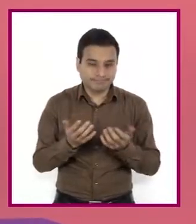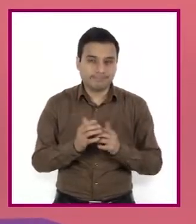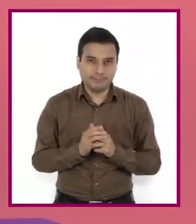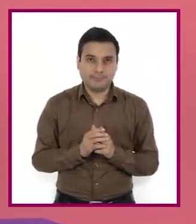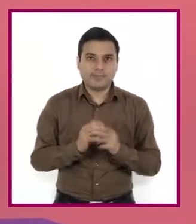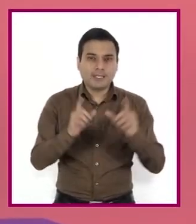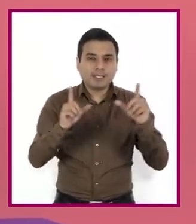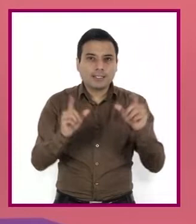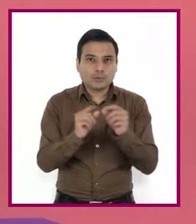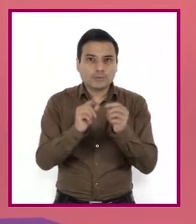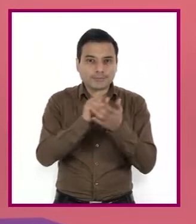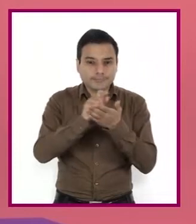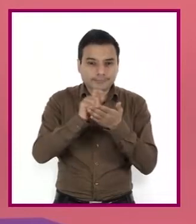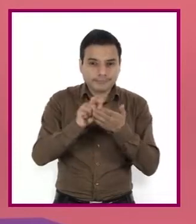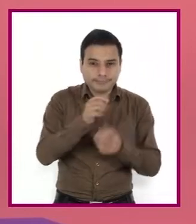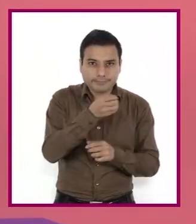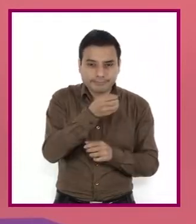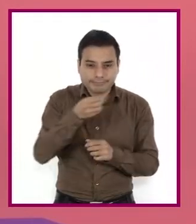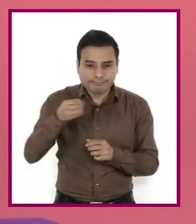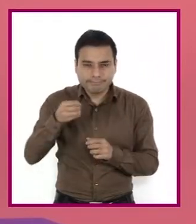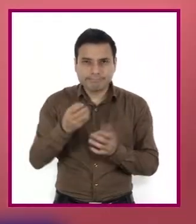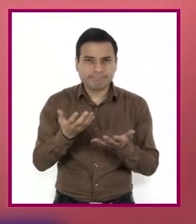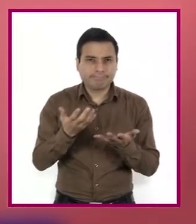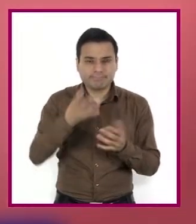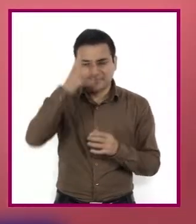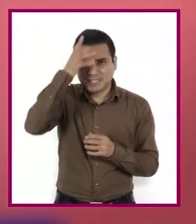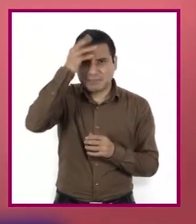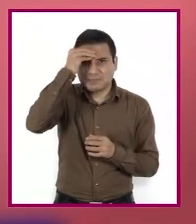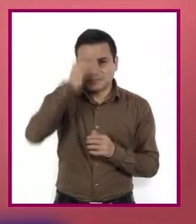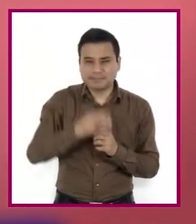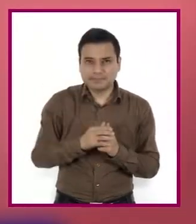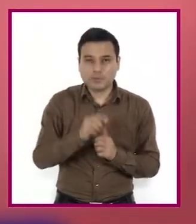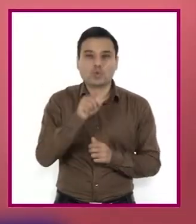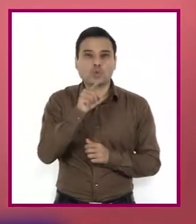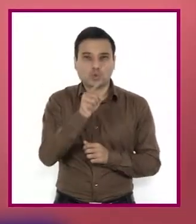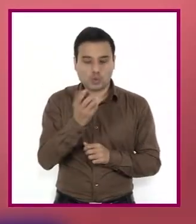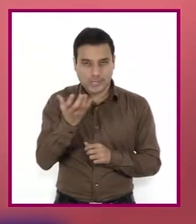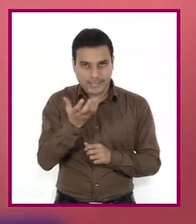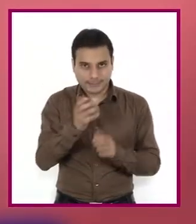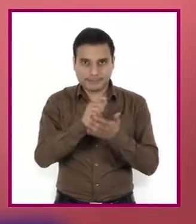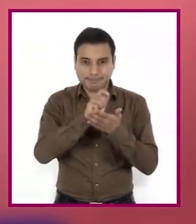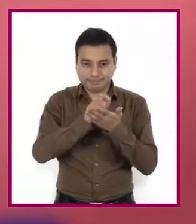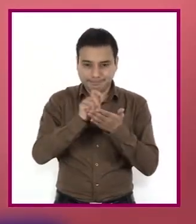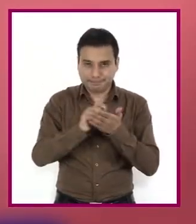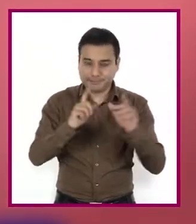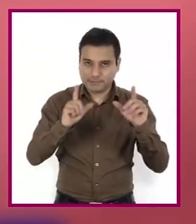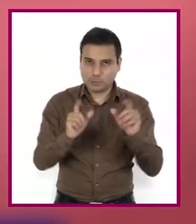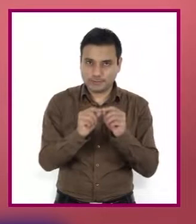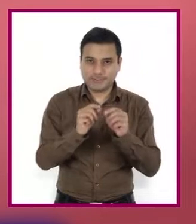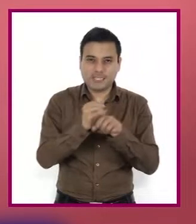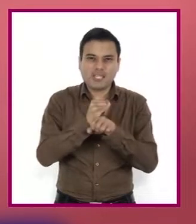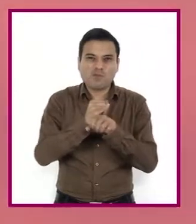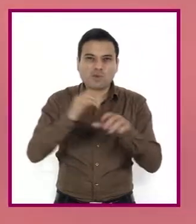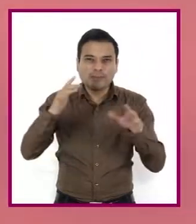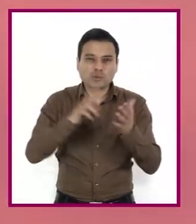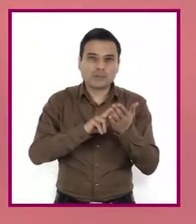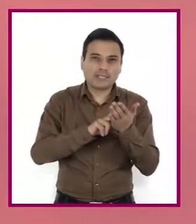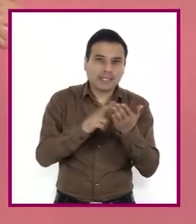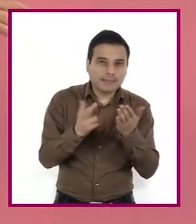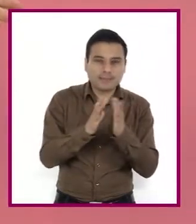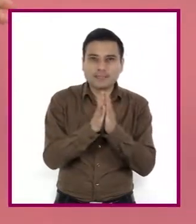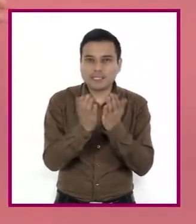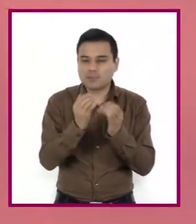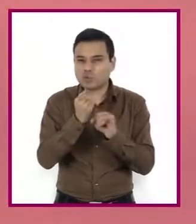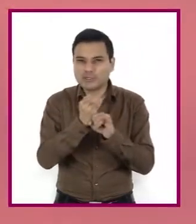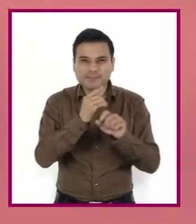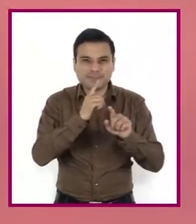resúmenes, se encuentra dentro del aprendizaje esperado, elabora resúmenes que integren la información de varias fuentes. Esto